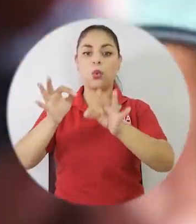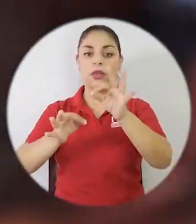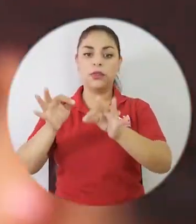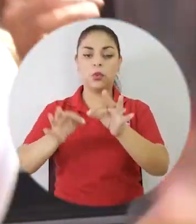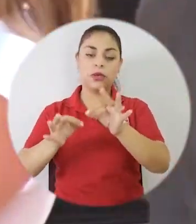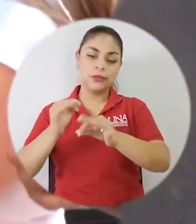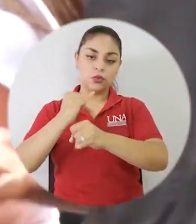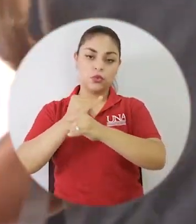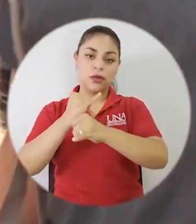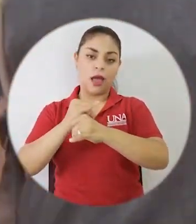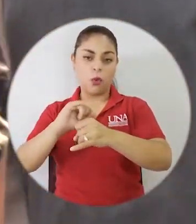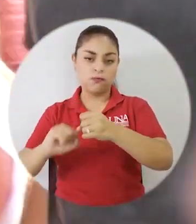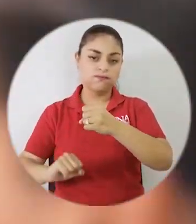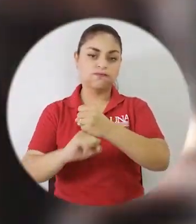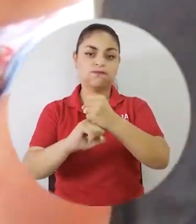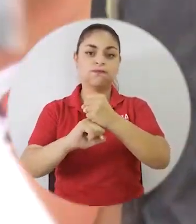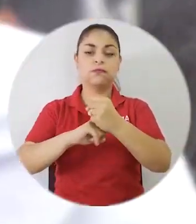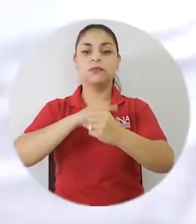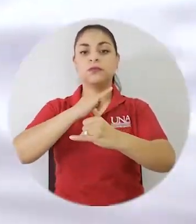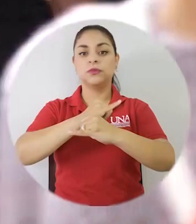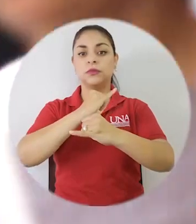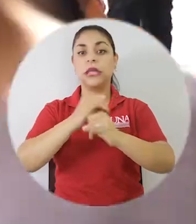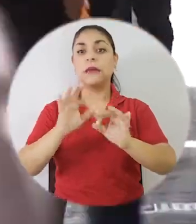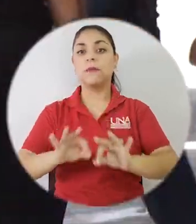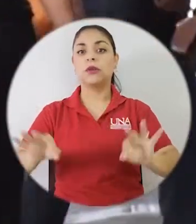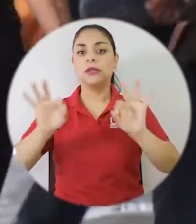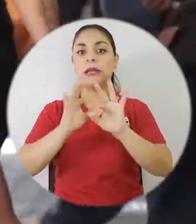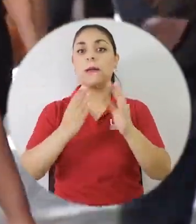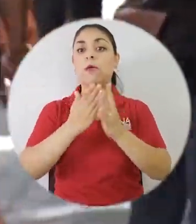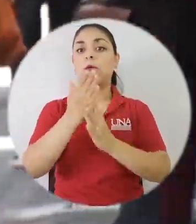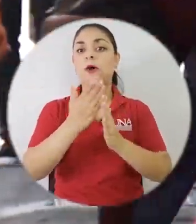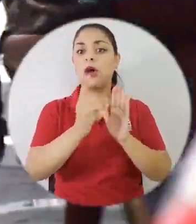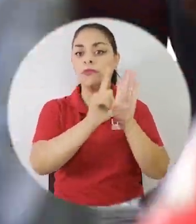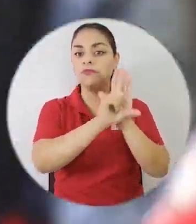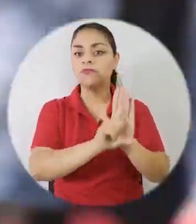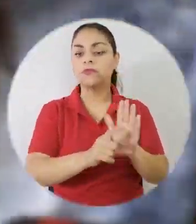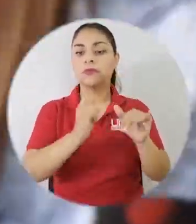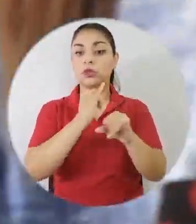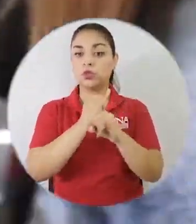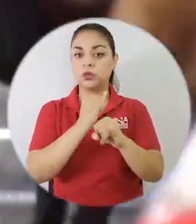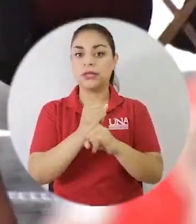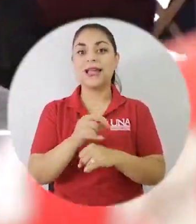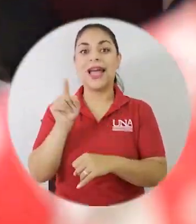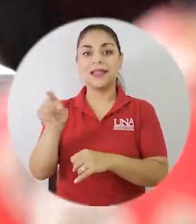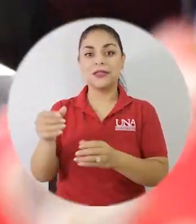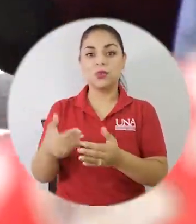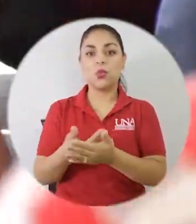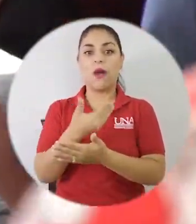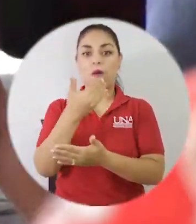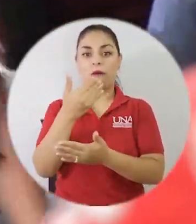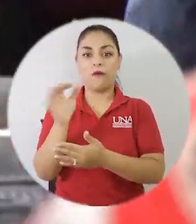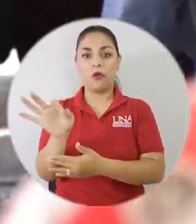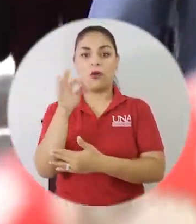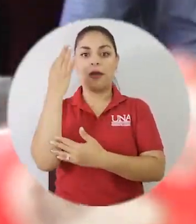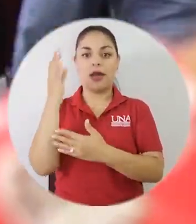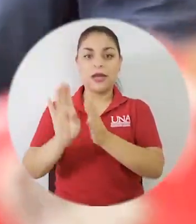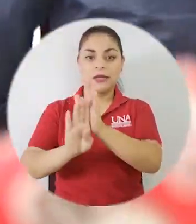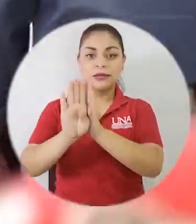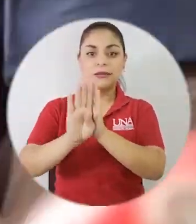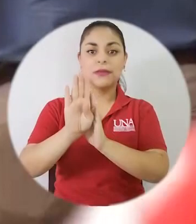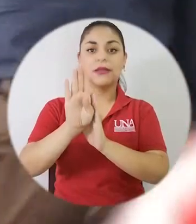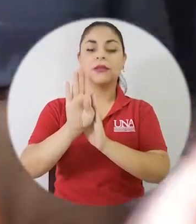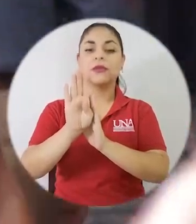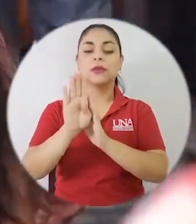un respaldo institucional muy importante a través de reformas institucionales a ese nuevo patrón de crecimiento, que también va a